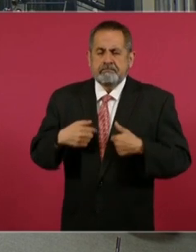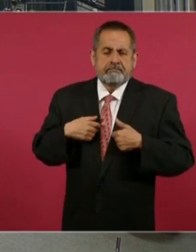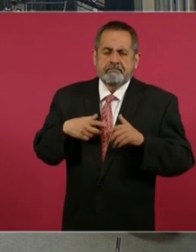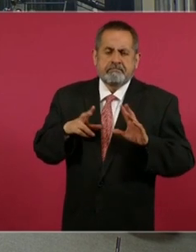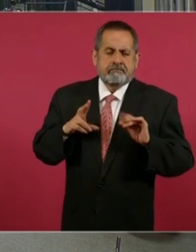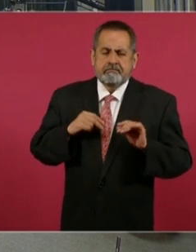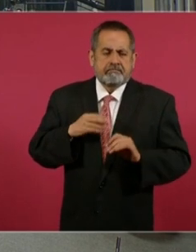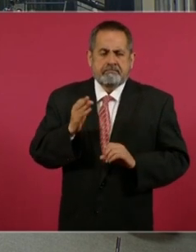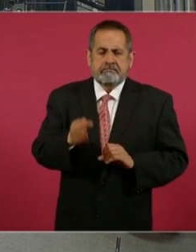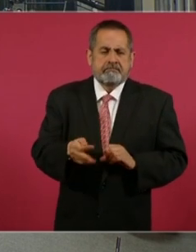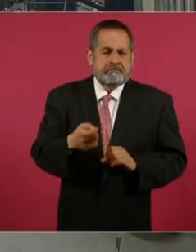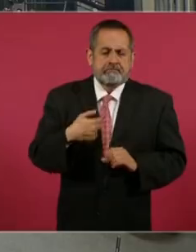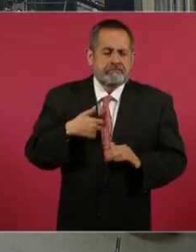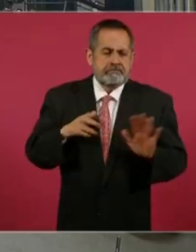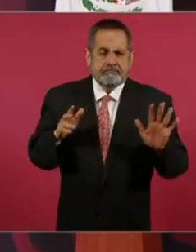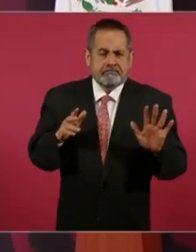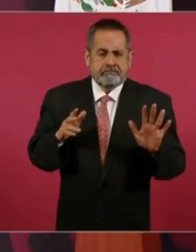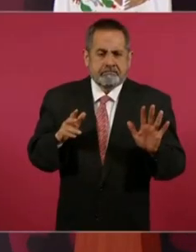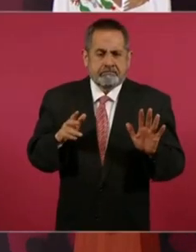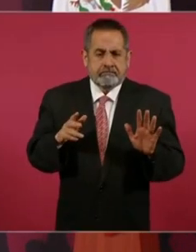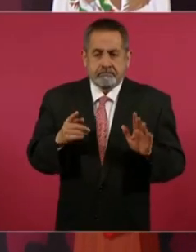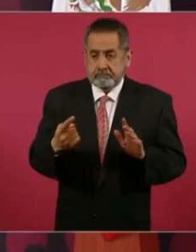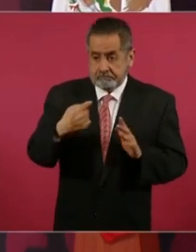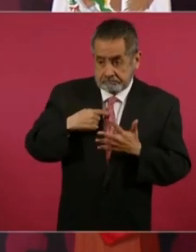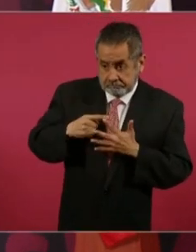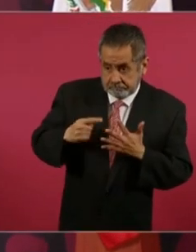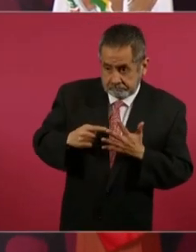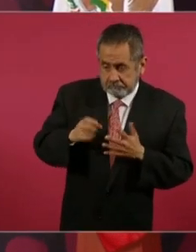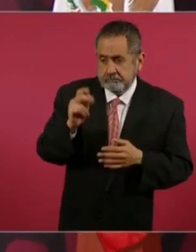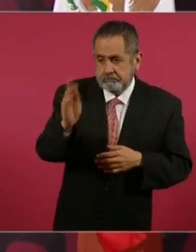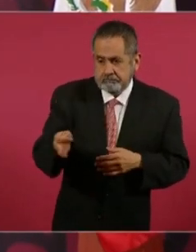aceptamos ningún condicionamiento. Es